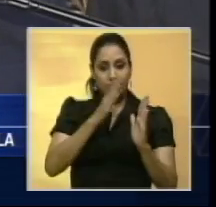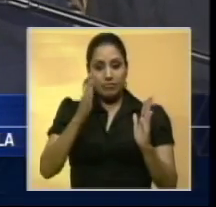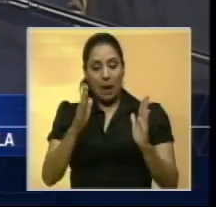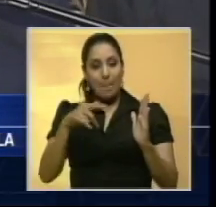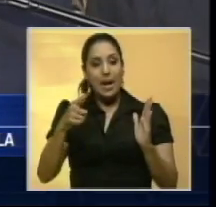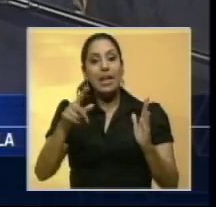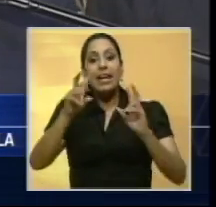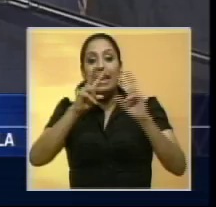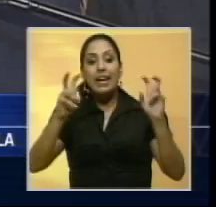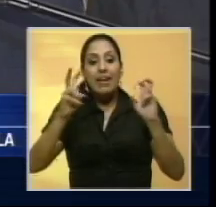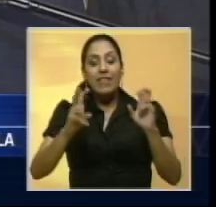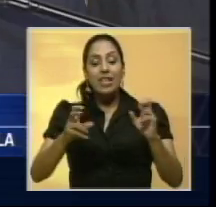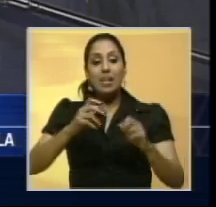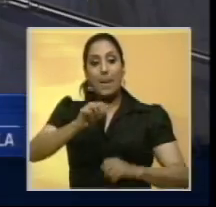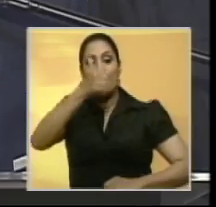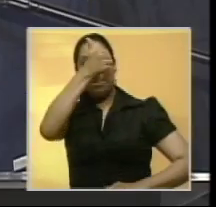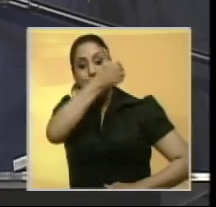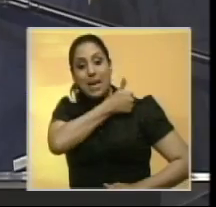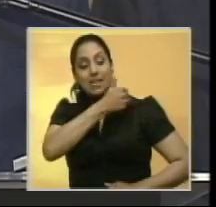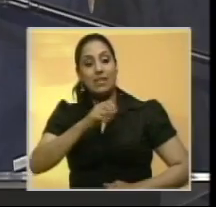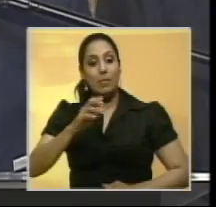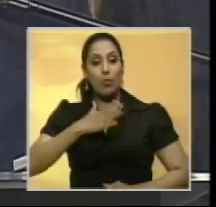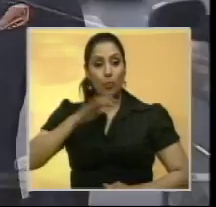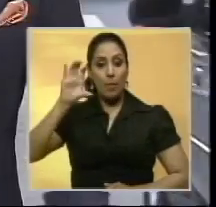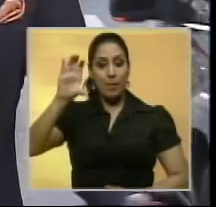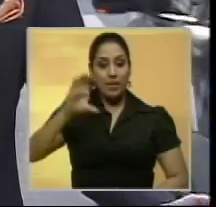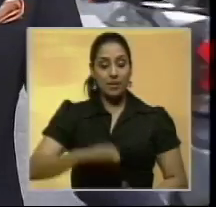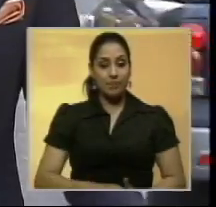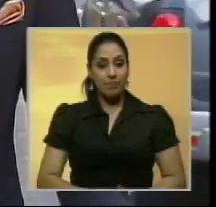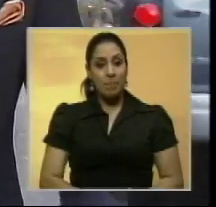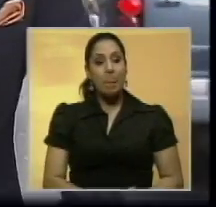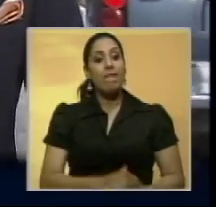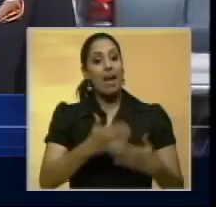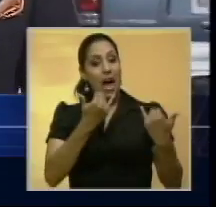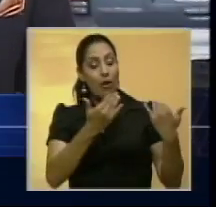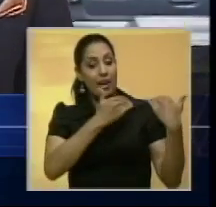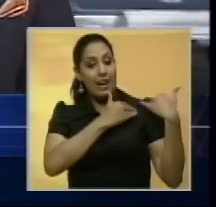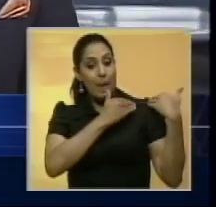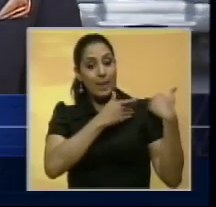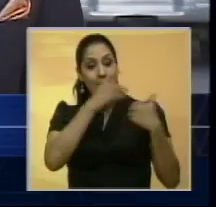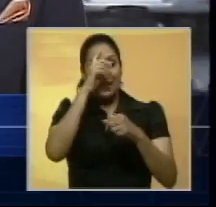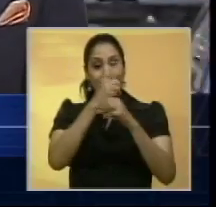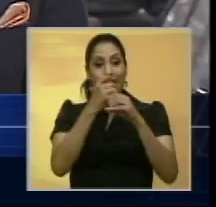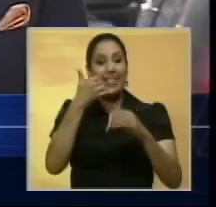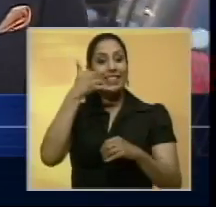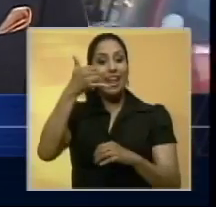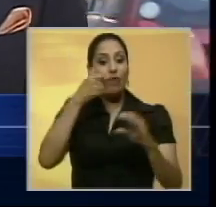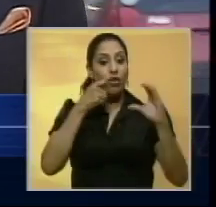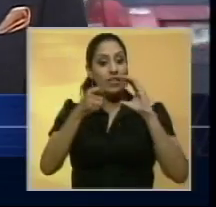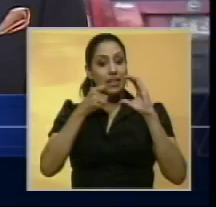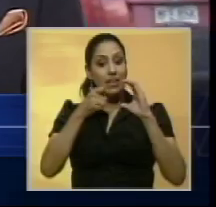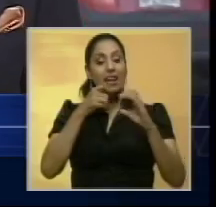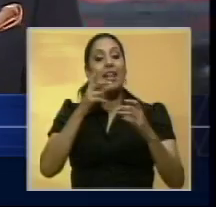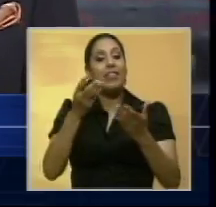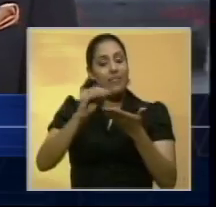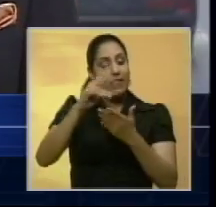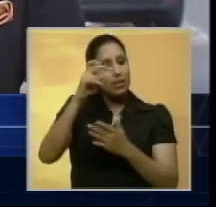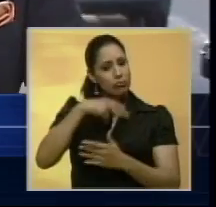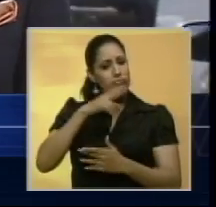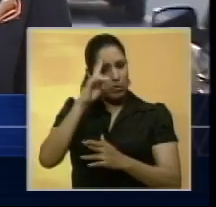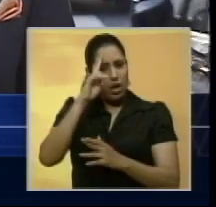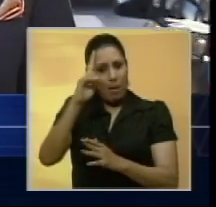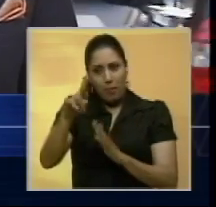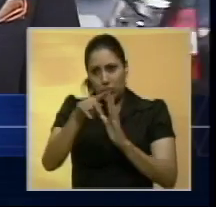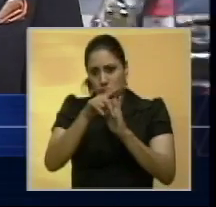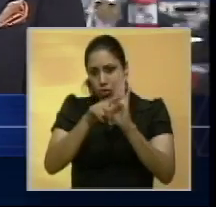pueda ser revisado por las máximas autoridades del país. Los representantes de las operadoras de telefonía no solo reiteraron ser respetuosos